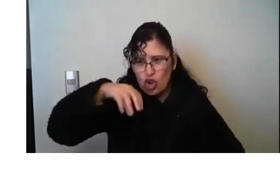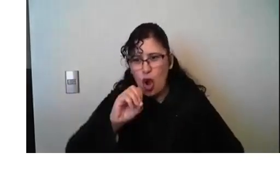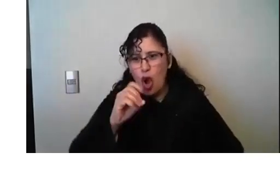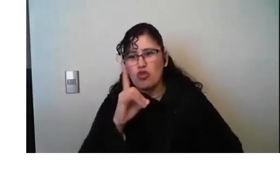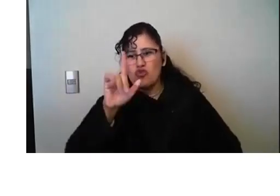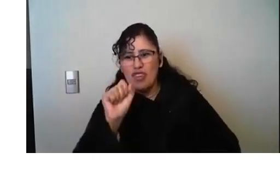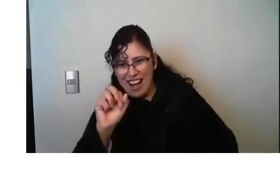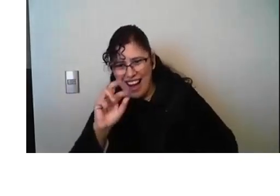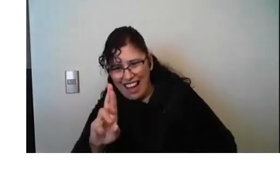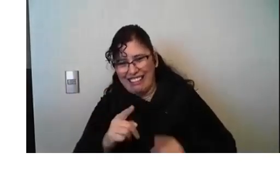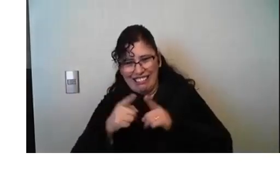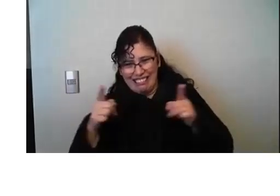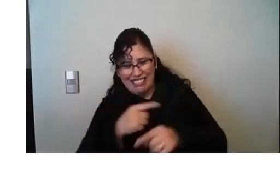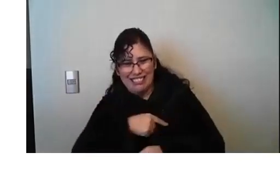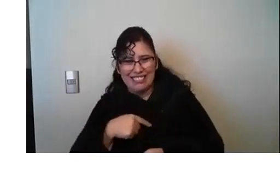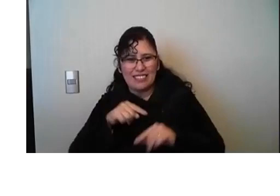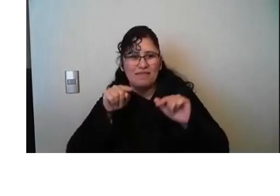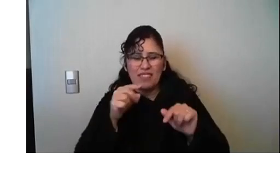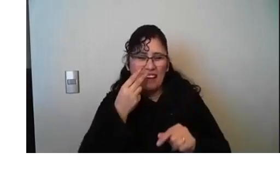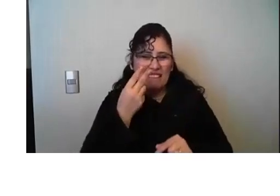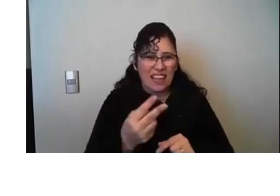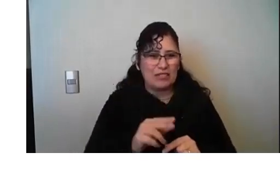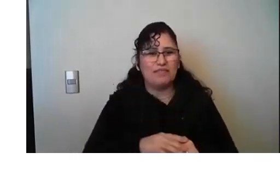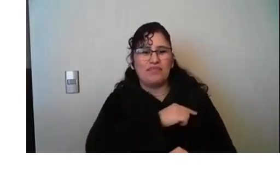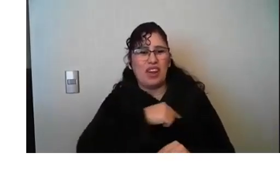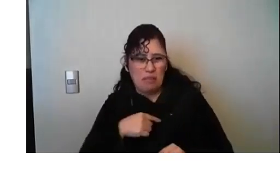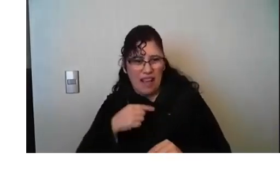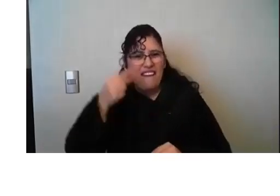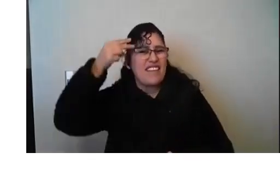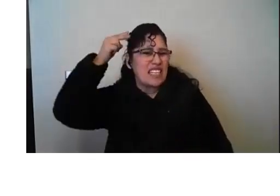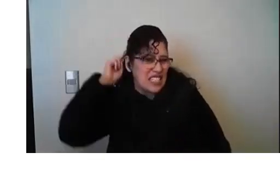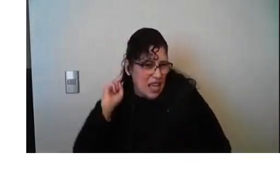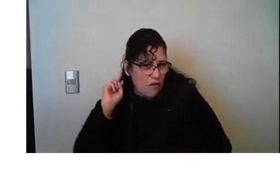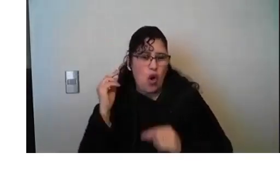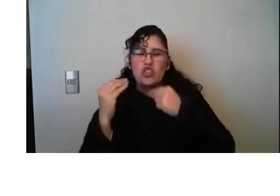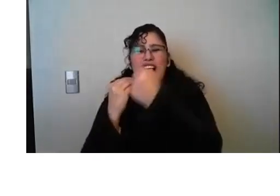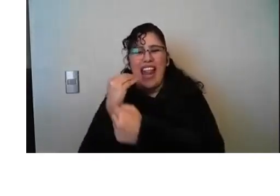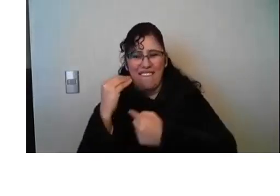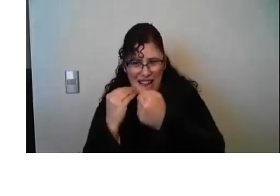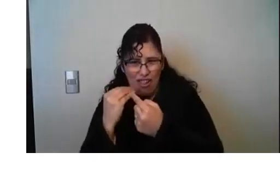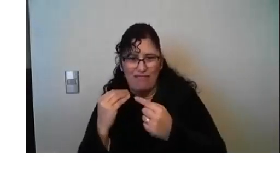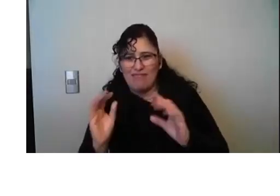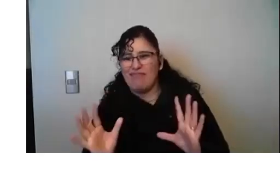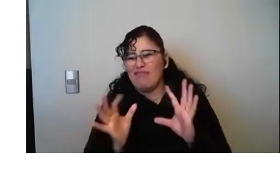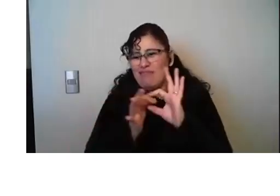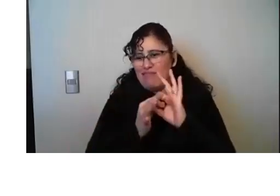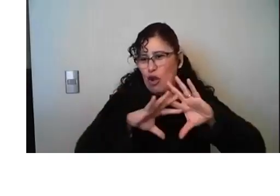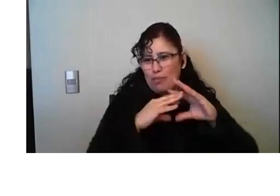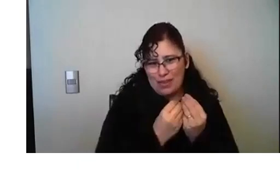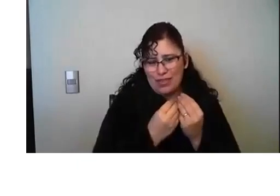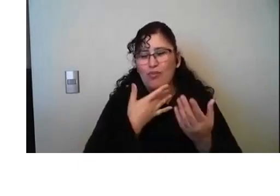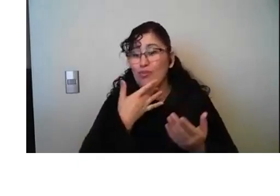desde un punto de vista funcional, se llama vestíbulo cerebelo, porque tiene una